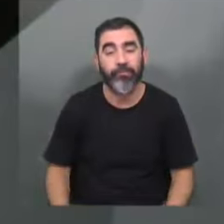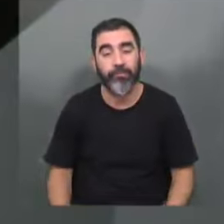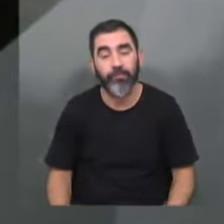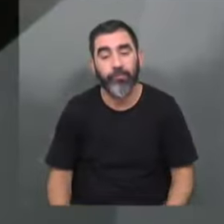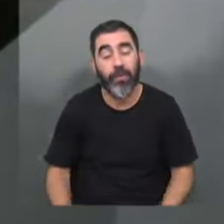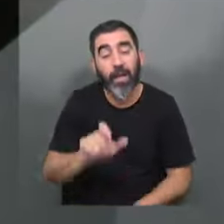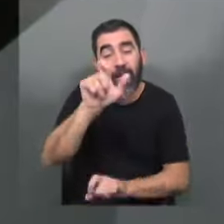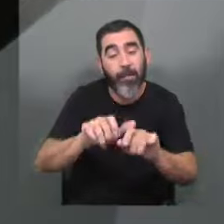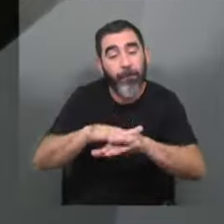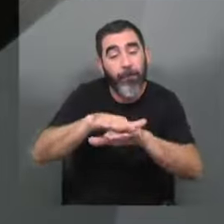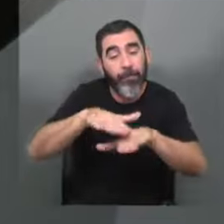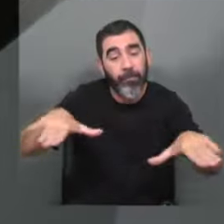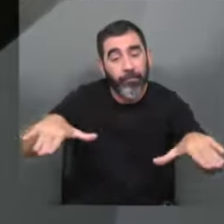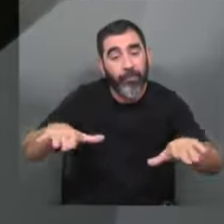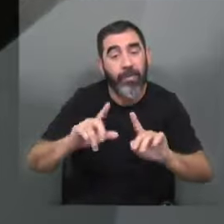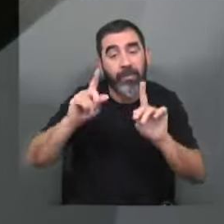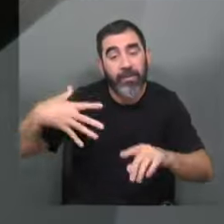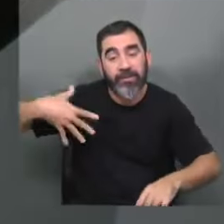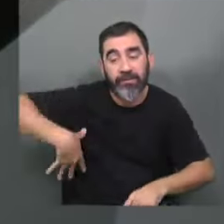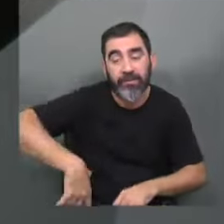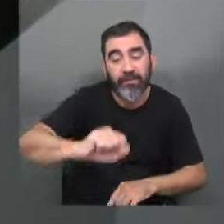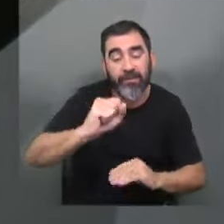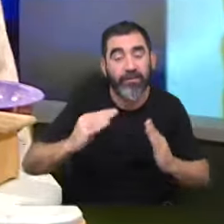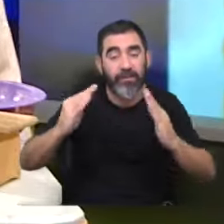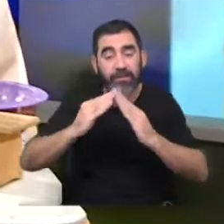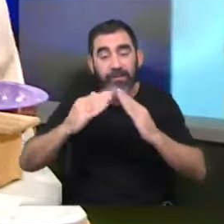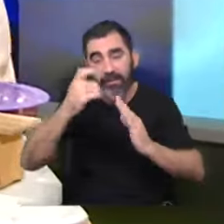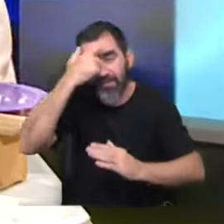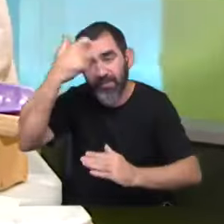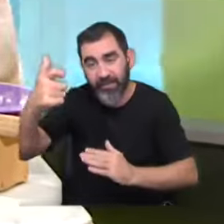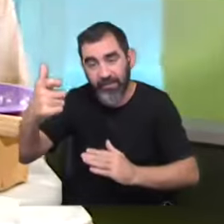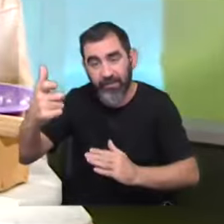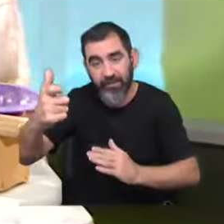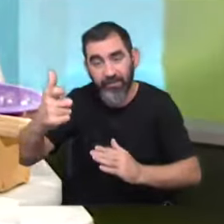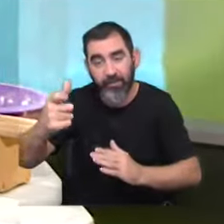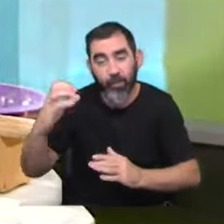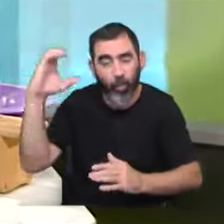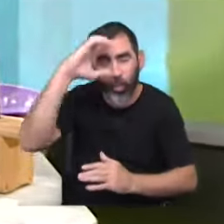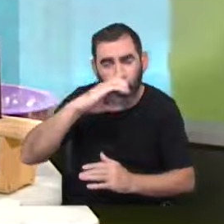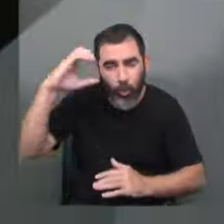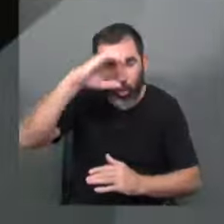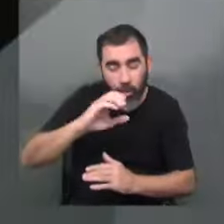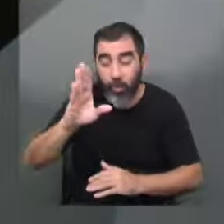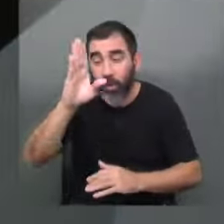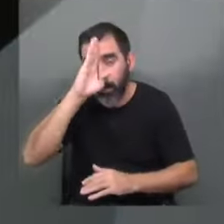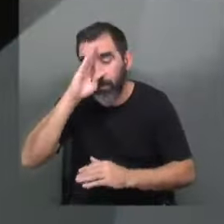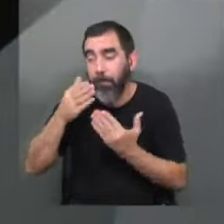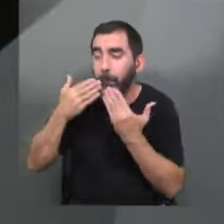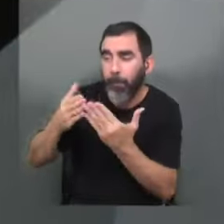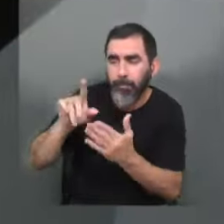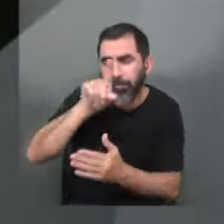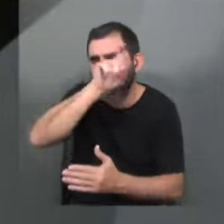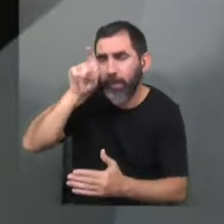la gente, los niños, lleven la ciencia a los hogares, ¿no? También. ¿Qué es eso, no? Sacar la curiosidad, aprender, preguntarse